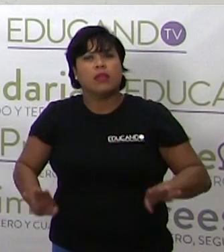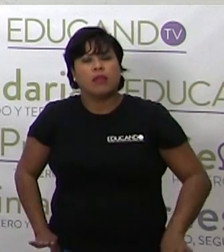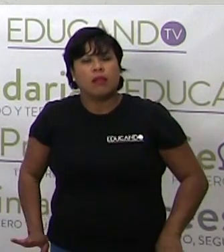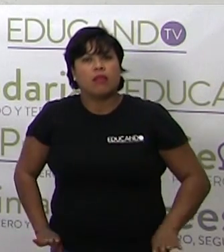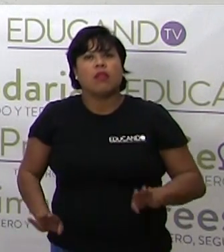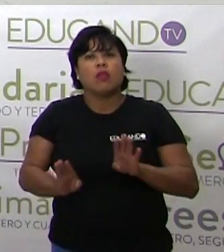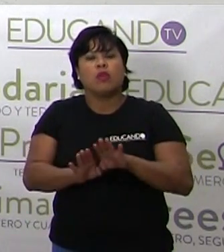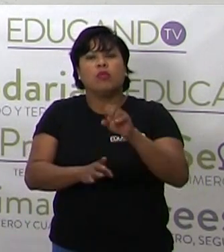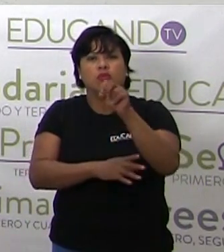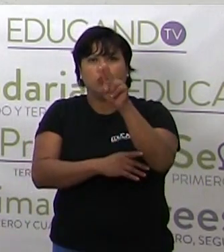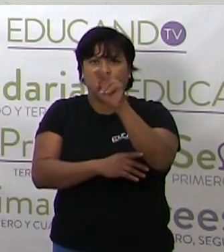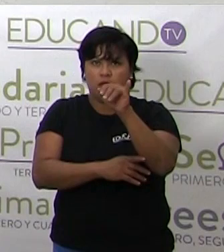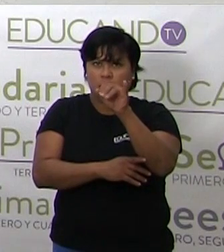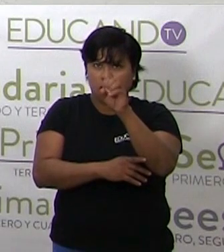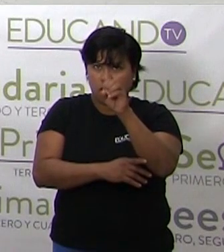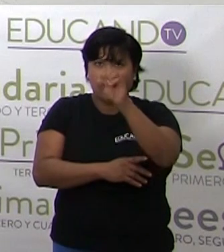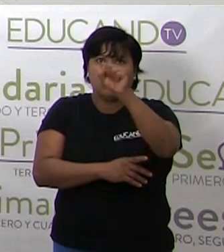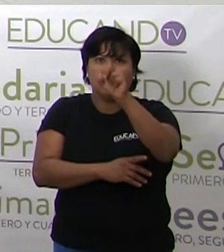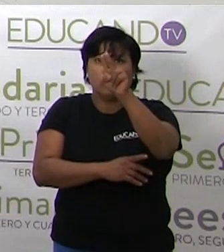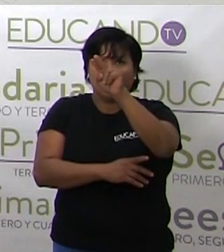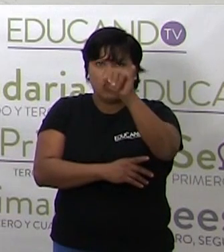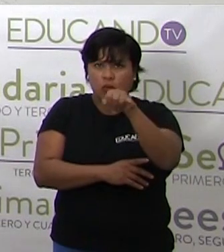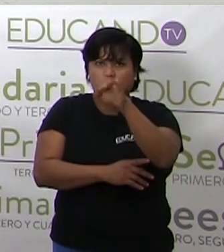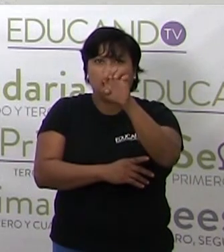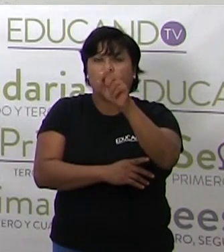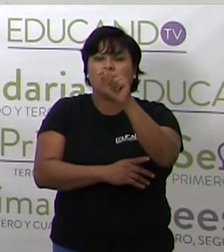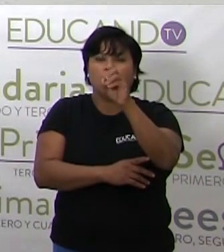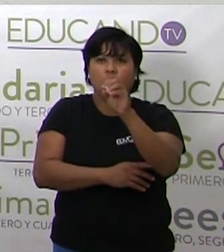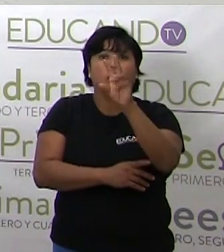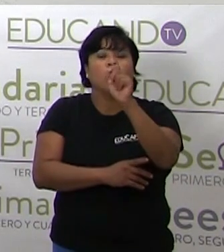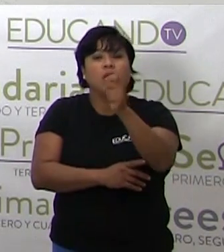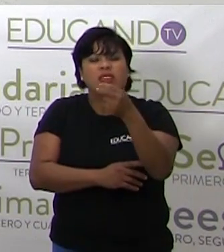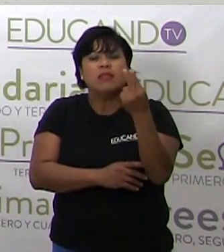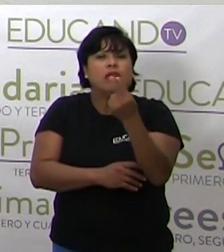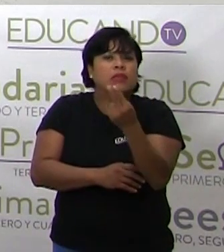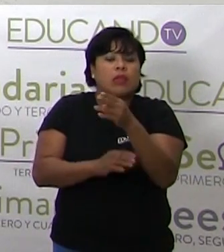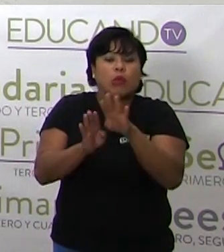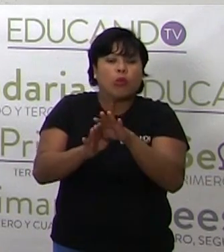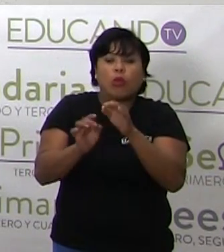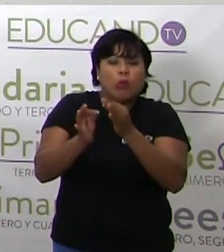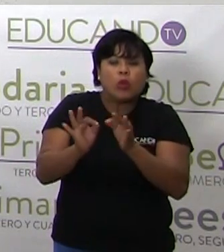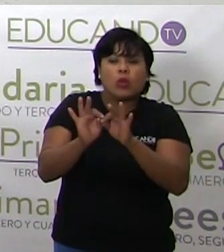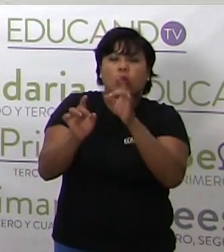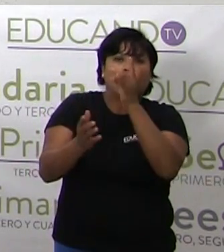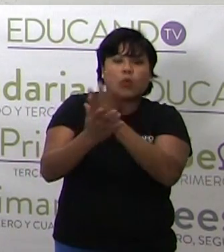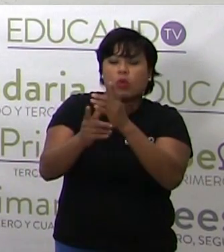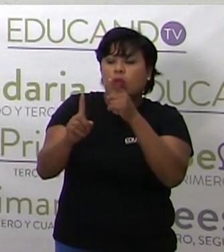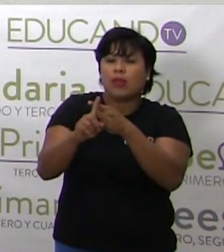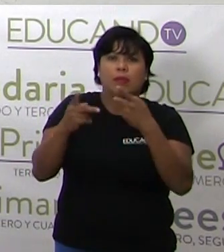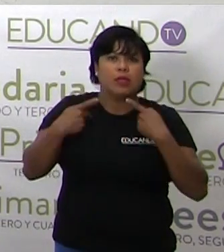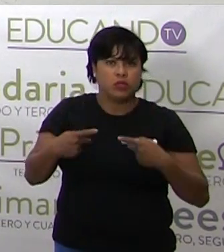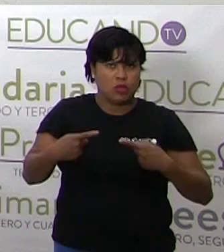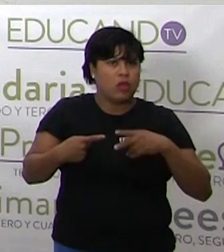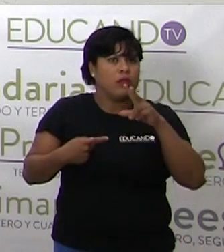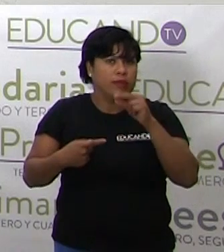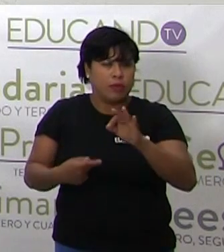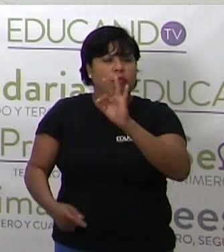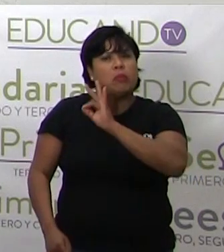de sujetos, que no son necesariamente personas. Pueden ser